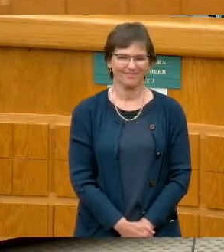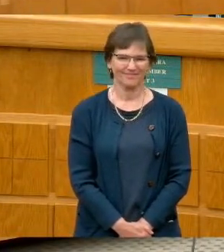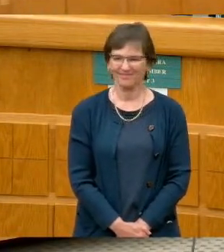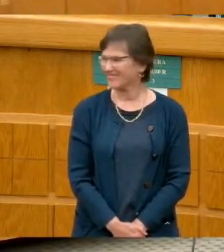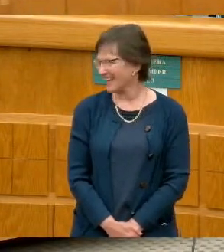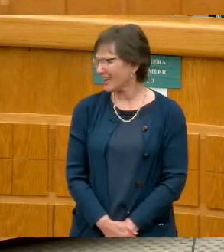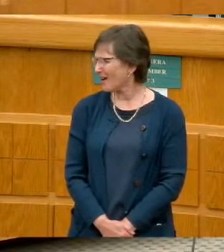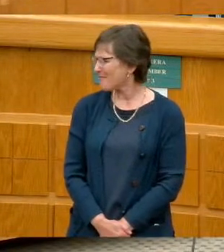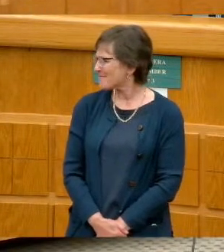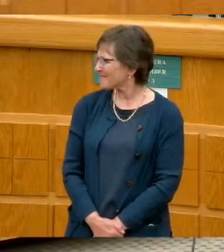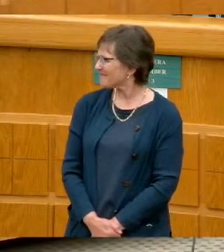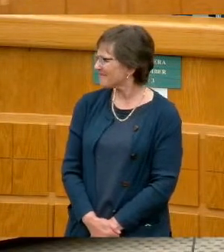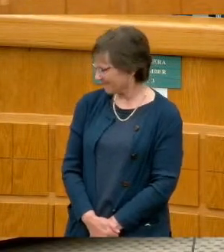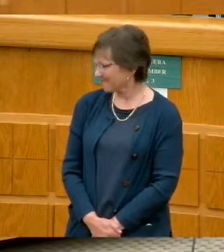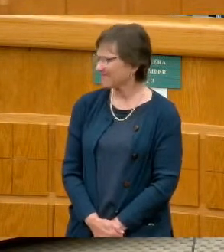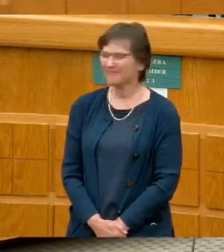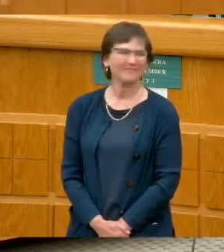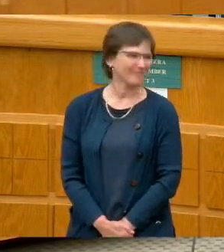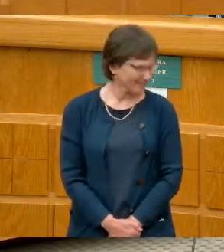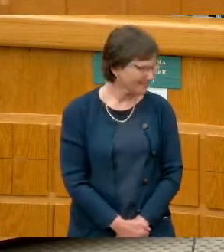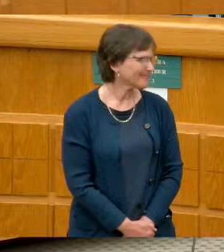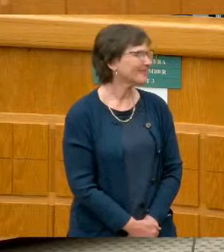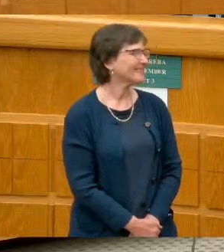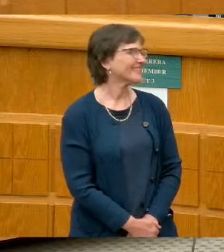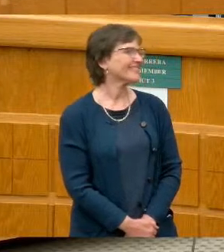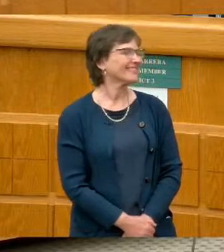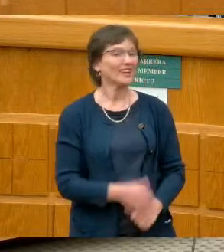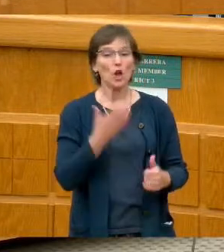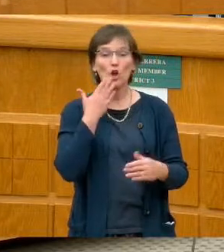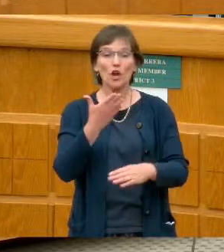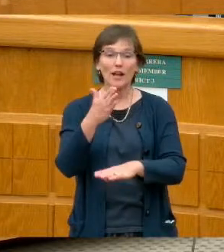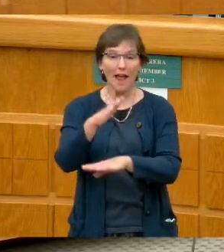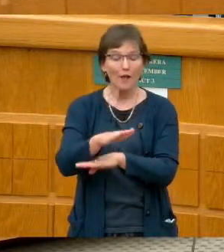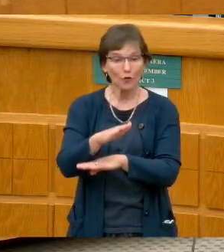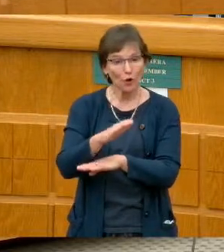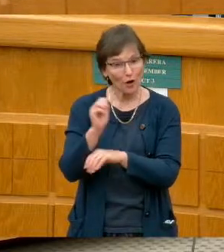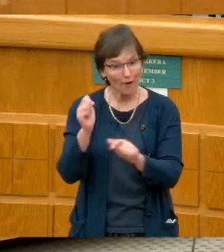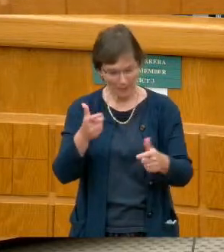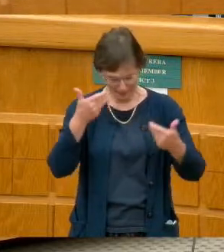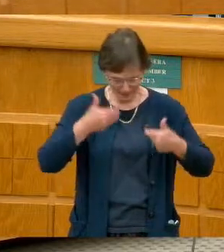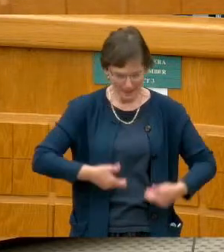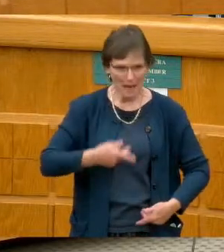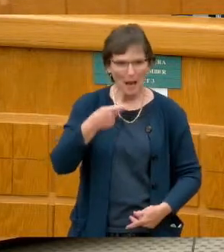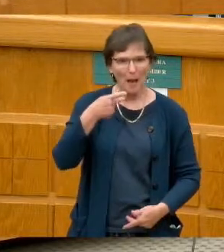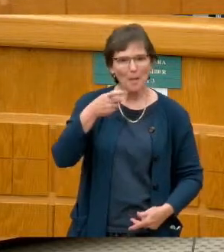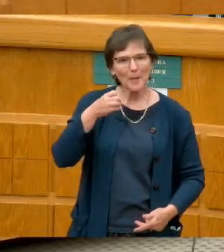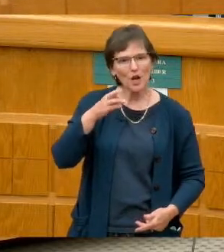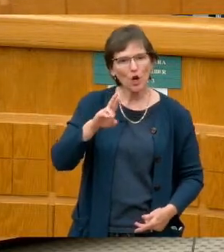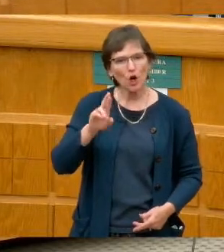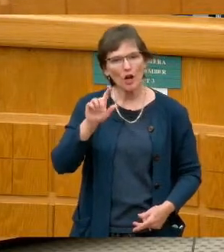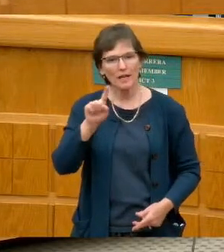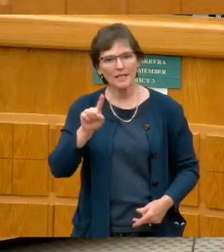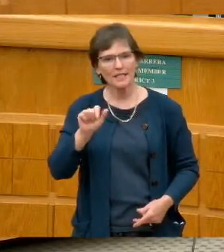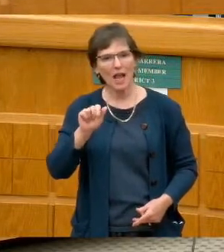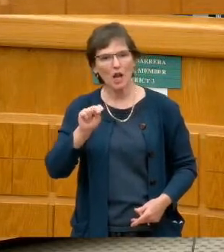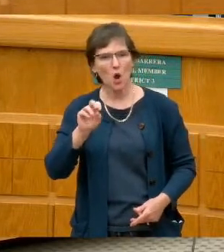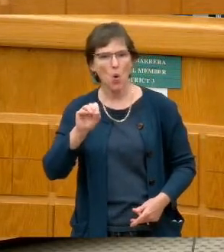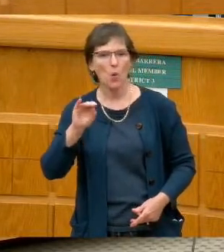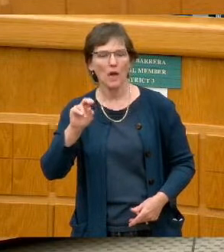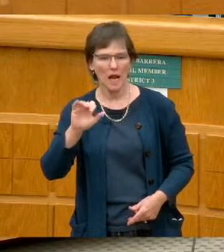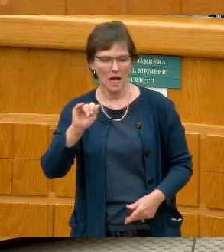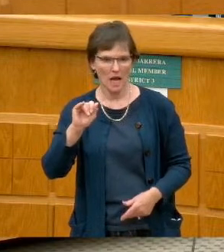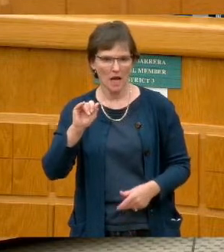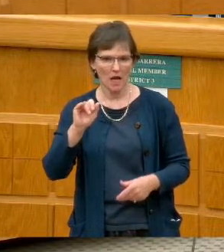Hello. Hi. Okay, good afternoon, everybody. I'm Peter Zanoni, Corpus Christi City Manager, and I'm going to give you